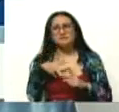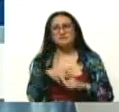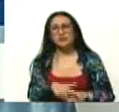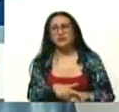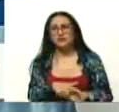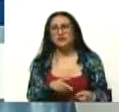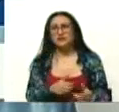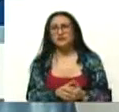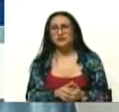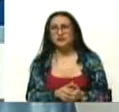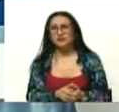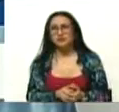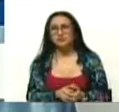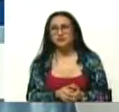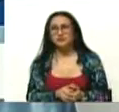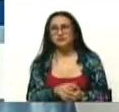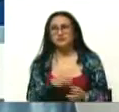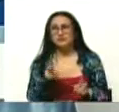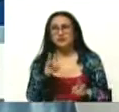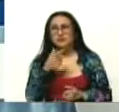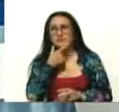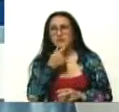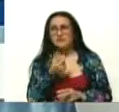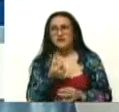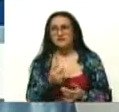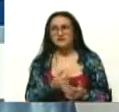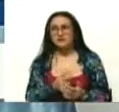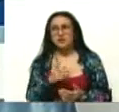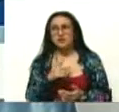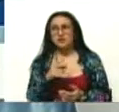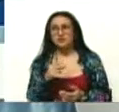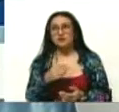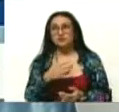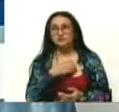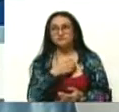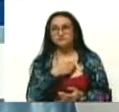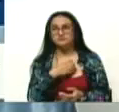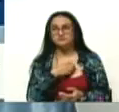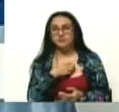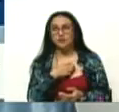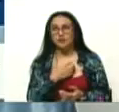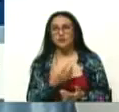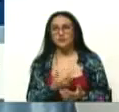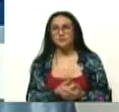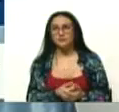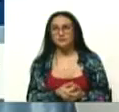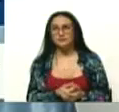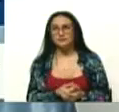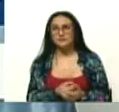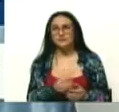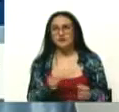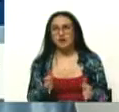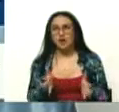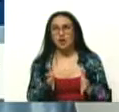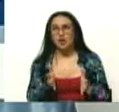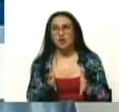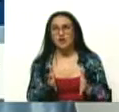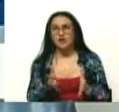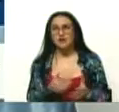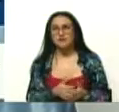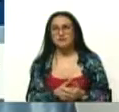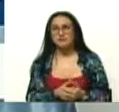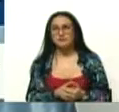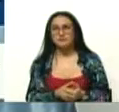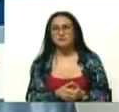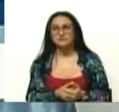oprimirnos de una manera más fácil. Y nosotros no podemos darle chance al enemigo de lograr ese objetivo.